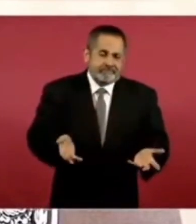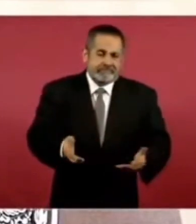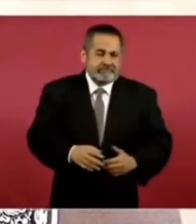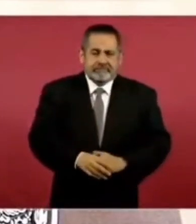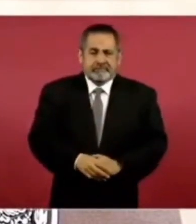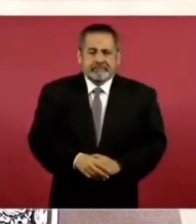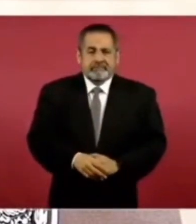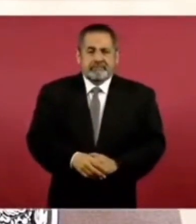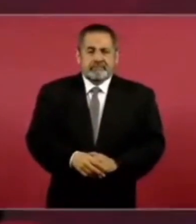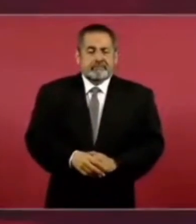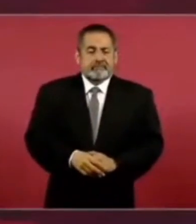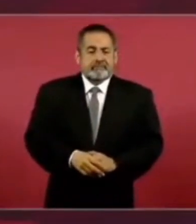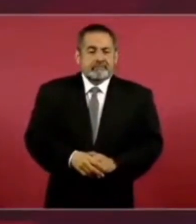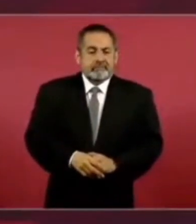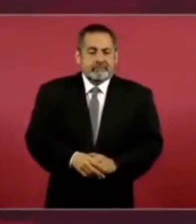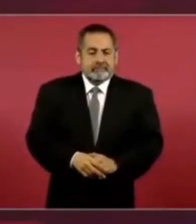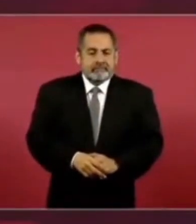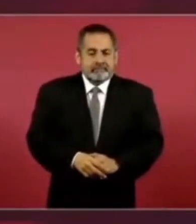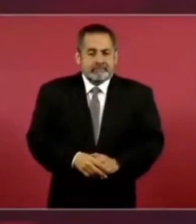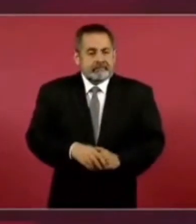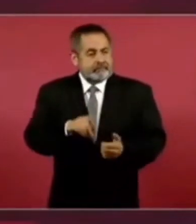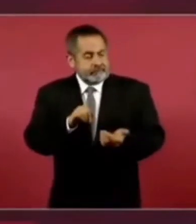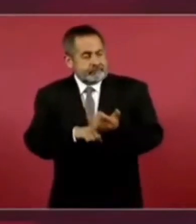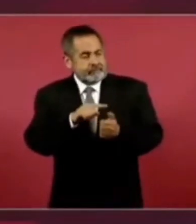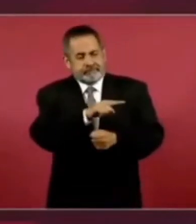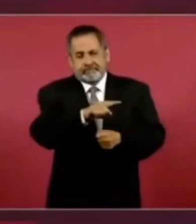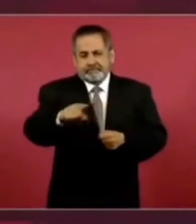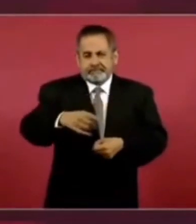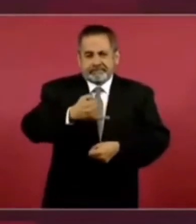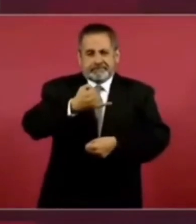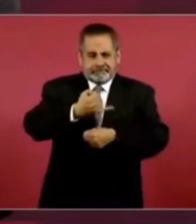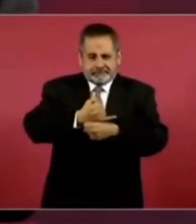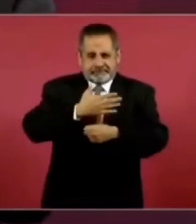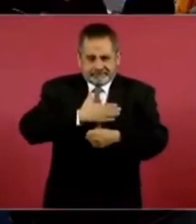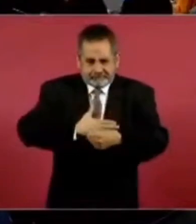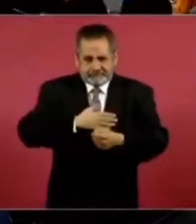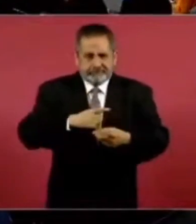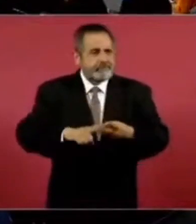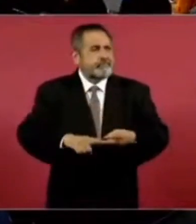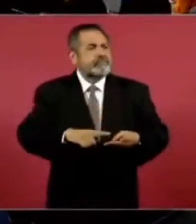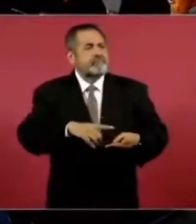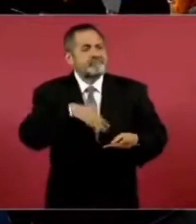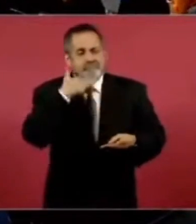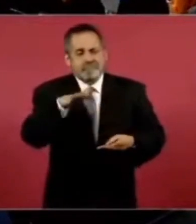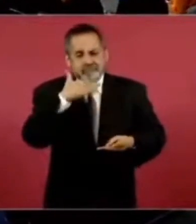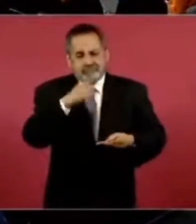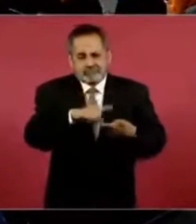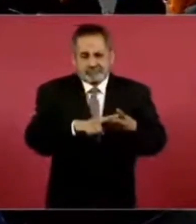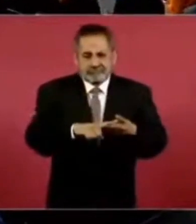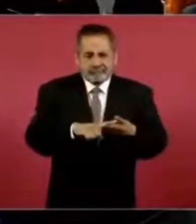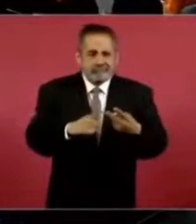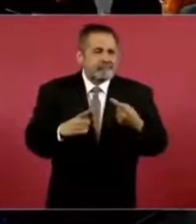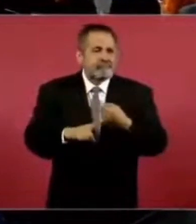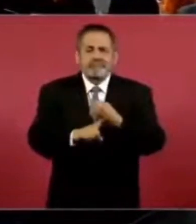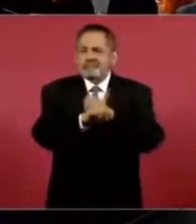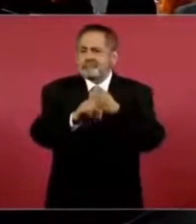Porque si hay injusticias, si hay corrupción, hay